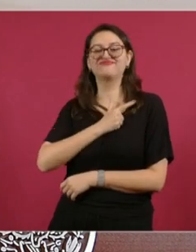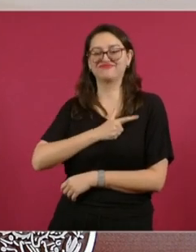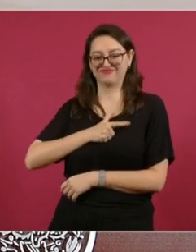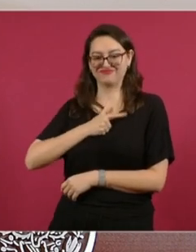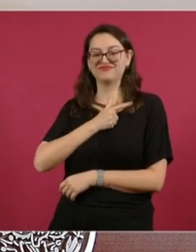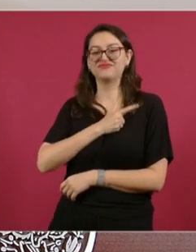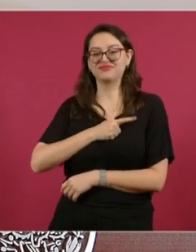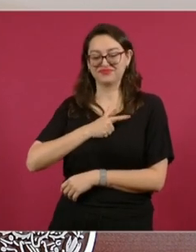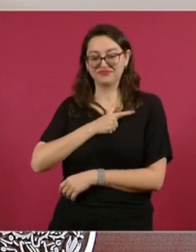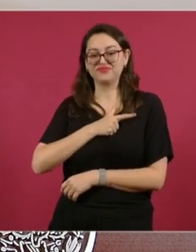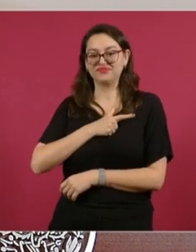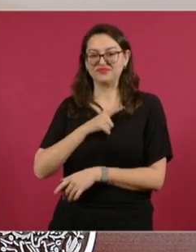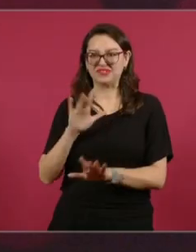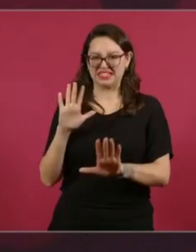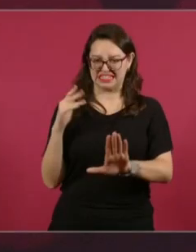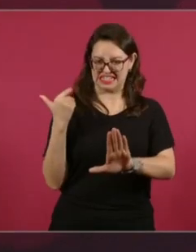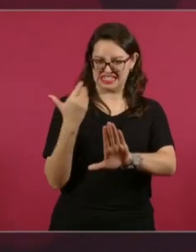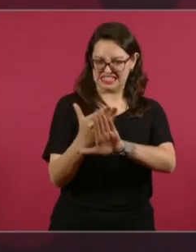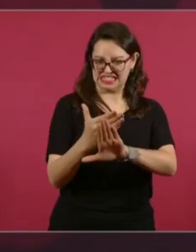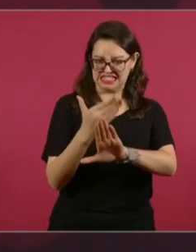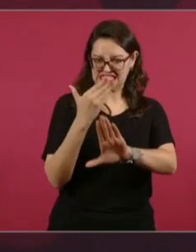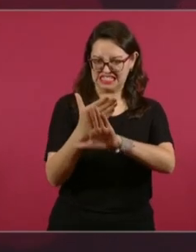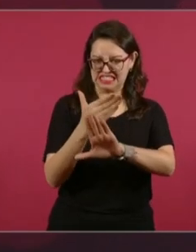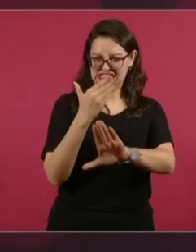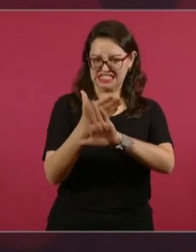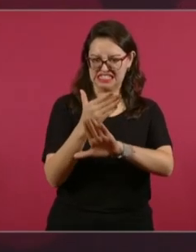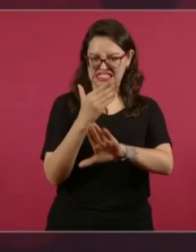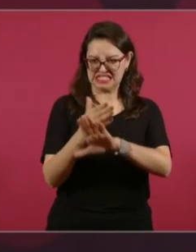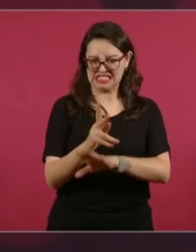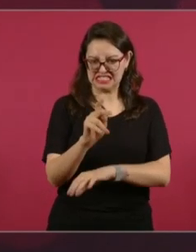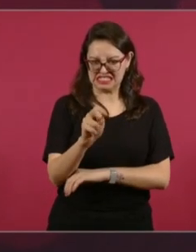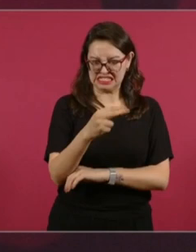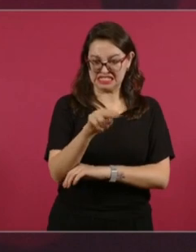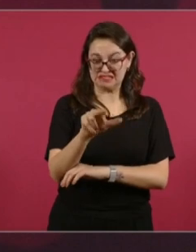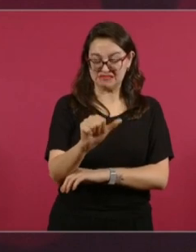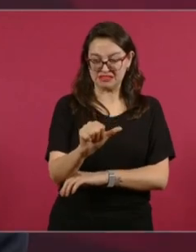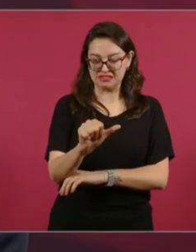Ese ninguneo a Peña les costó bastante.